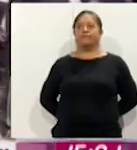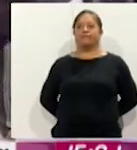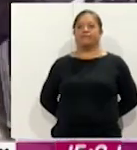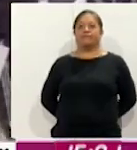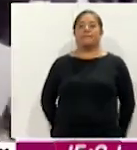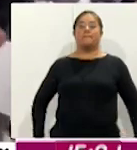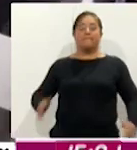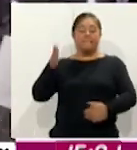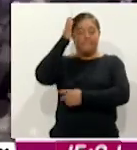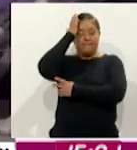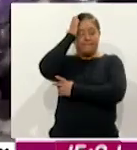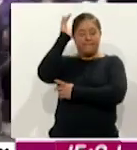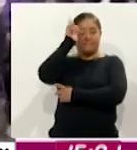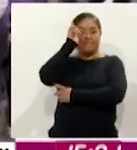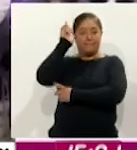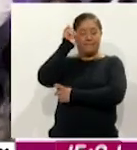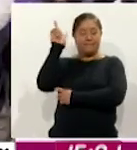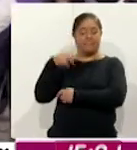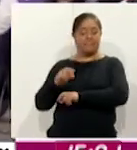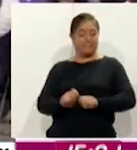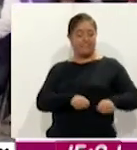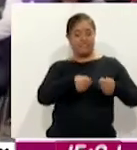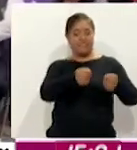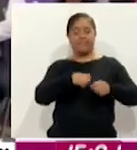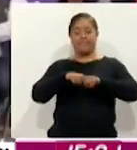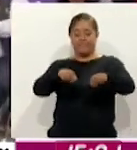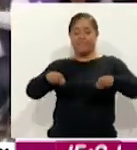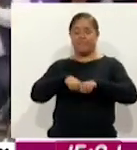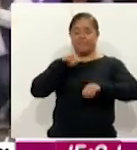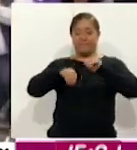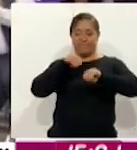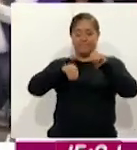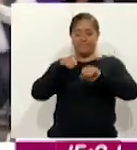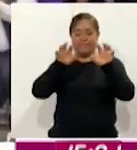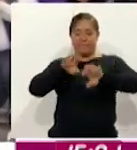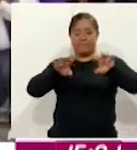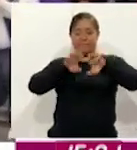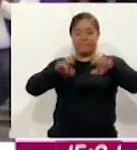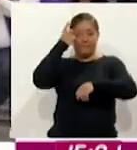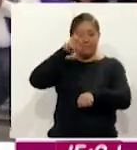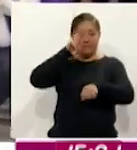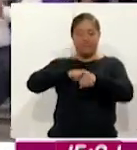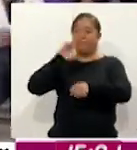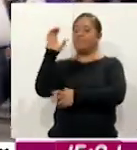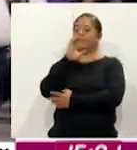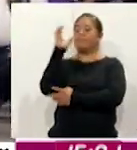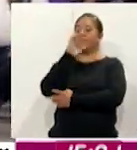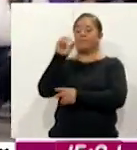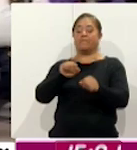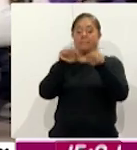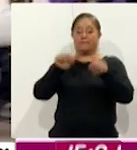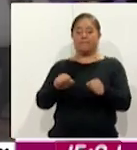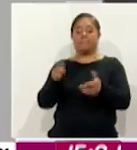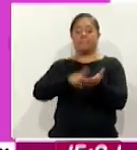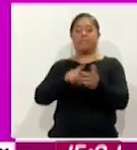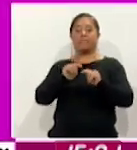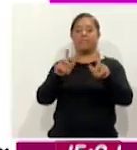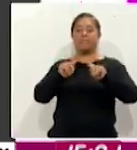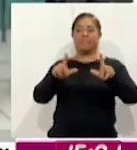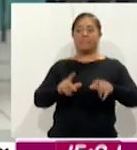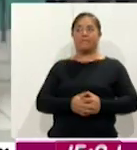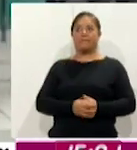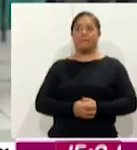Entrega mandataria estatal Lorena Cuellar Cisneros, equipo de cómputo a los directores del sistema COBAT del Estado.